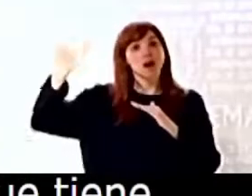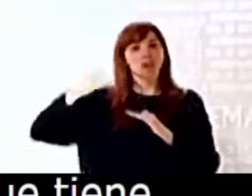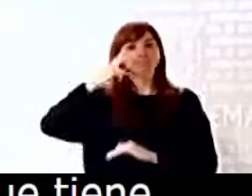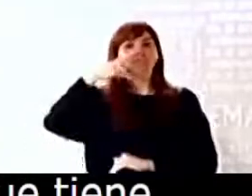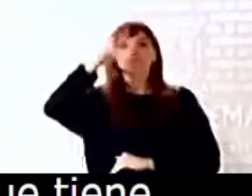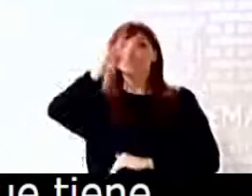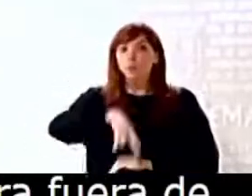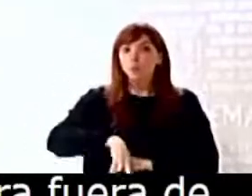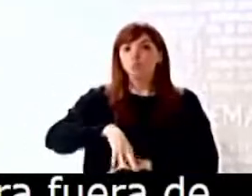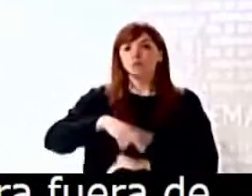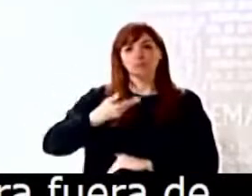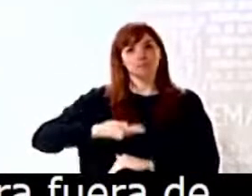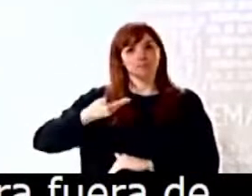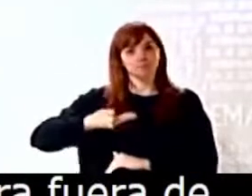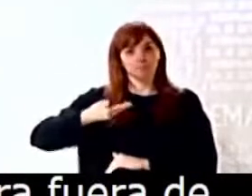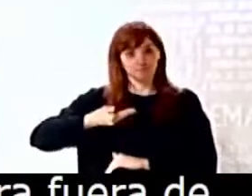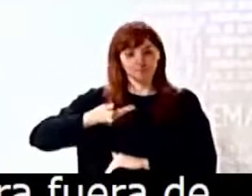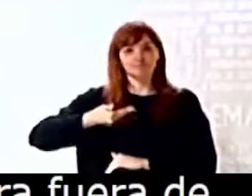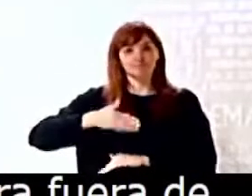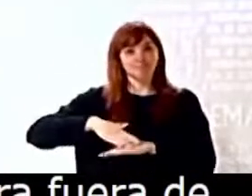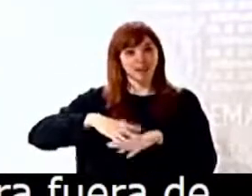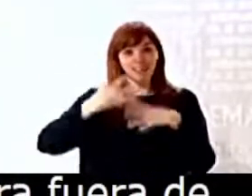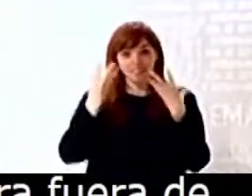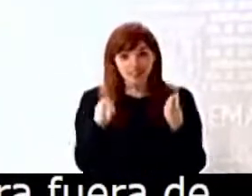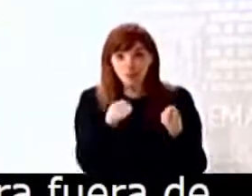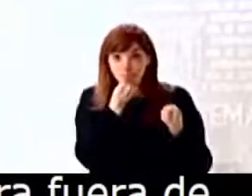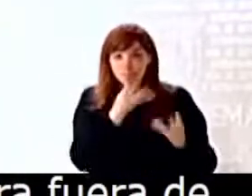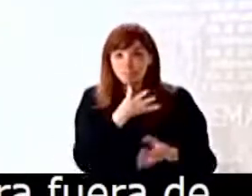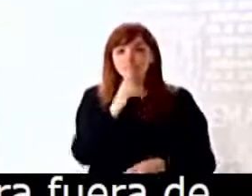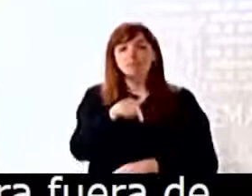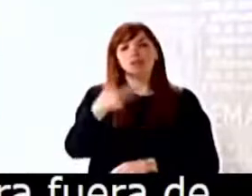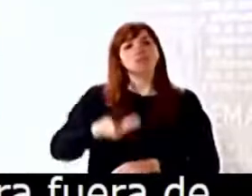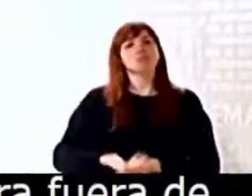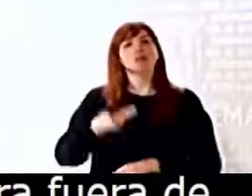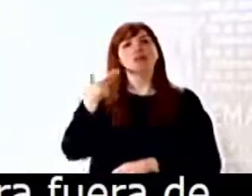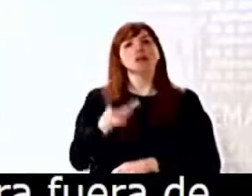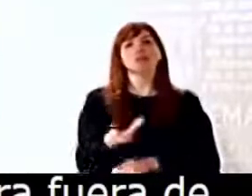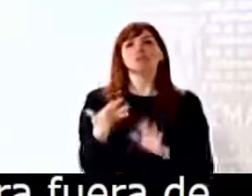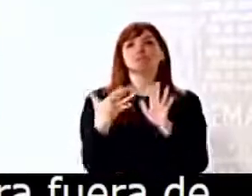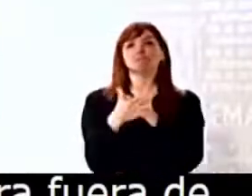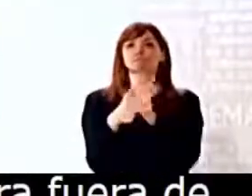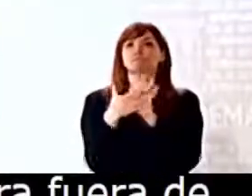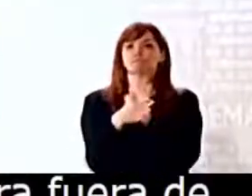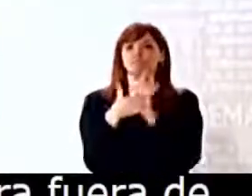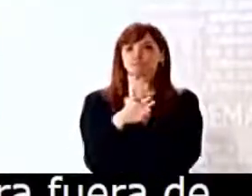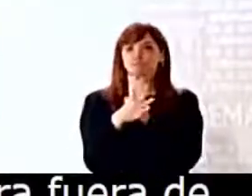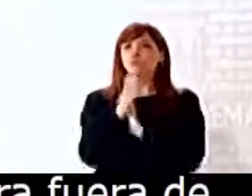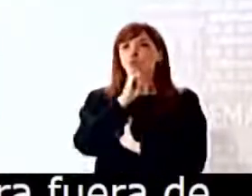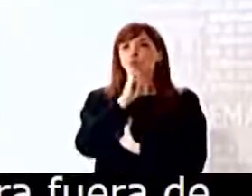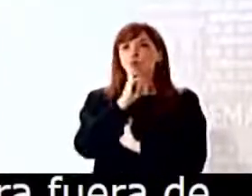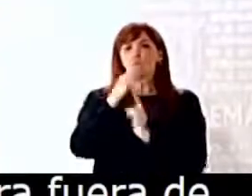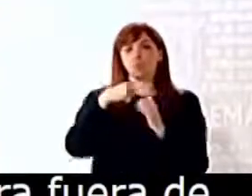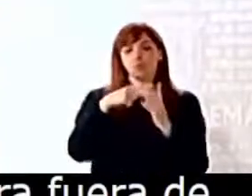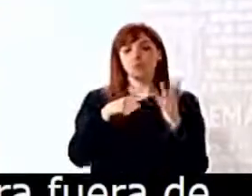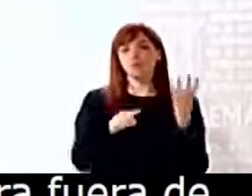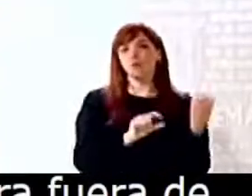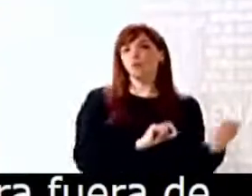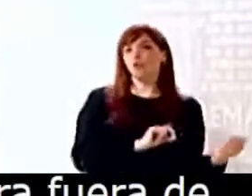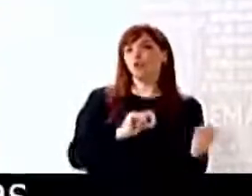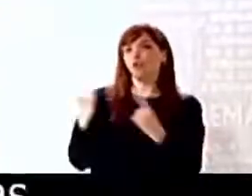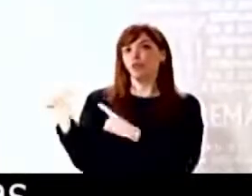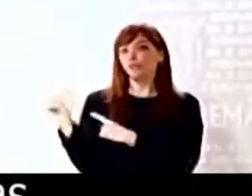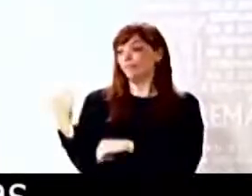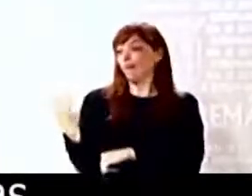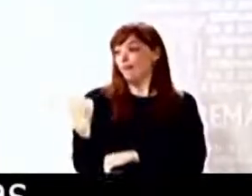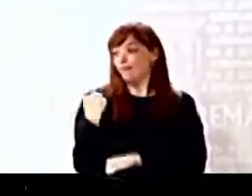España, es fundamental explicarlo desde las exportaciones. Ayer,